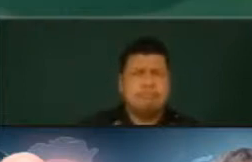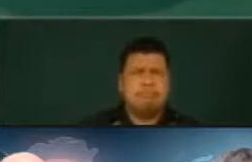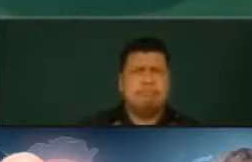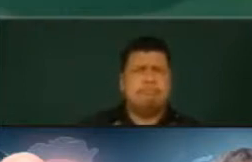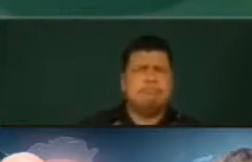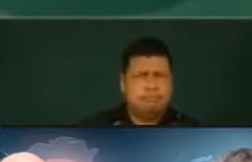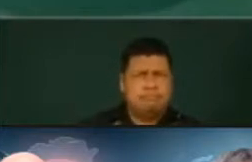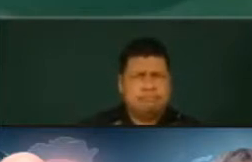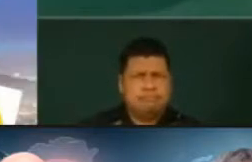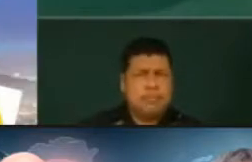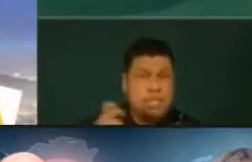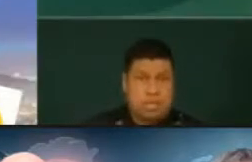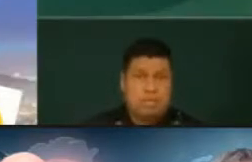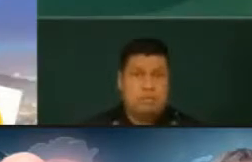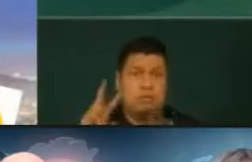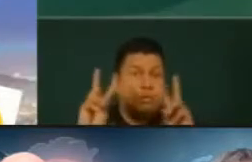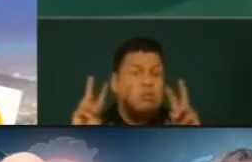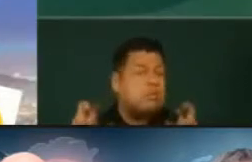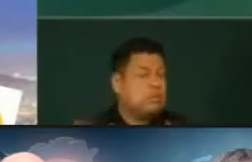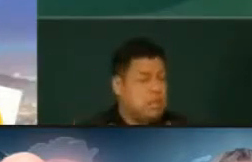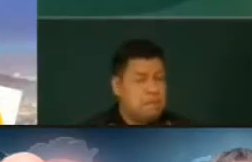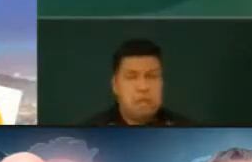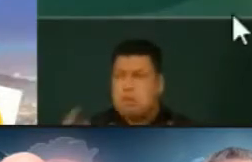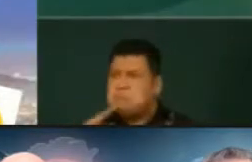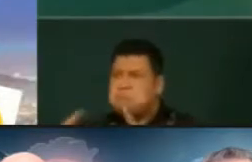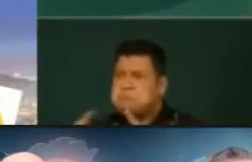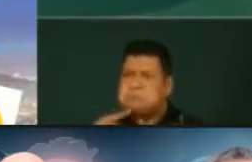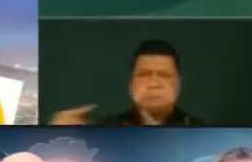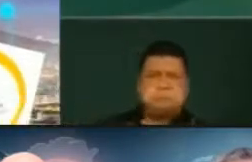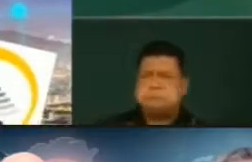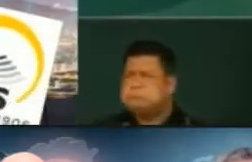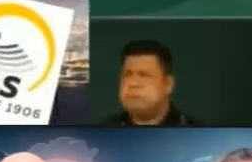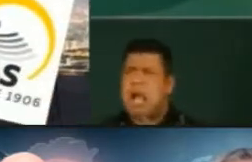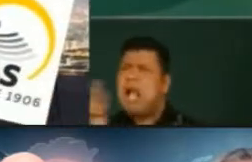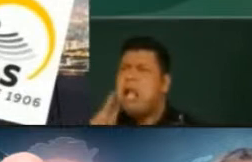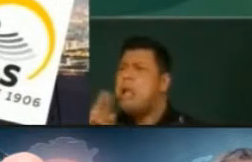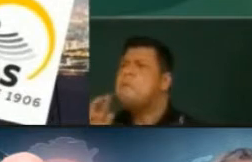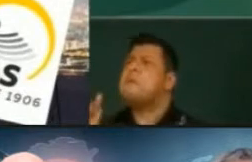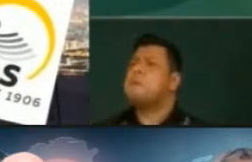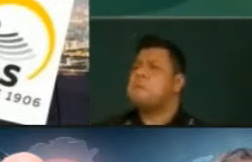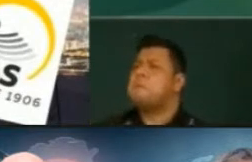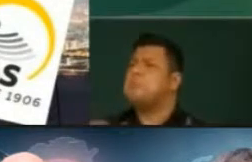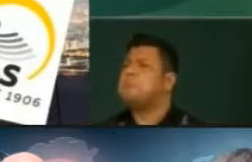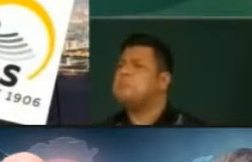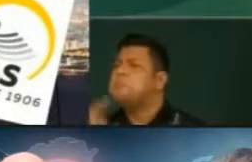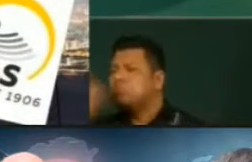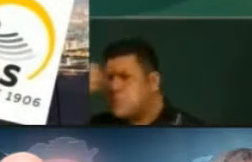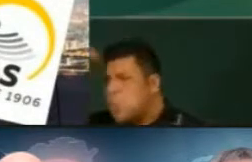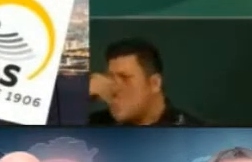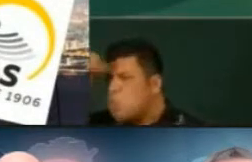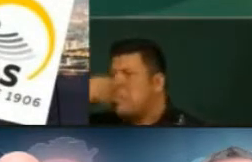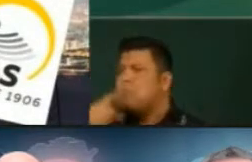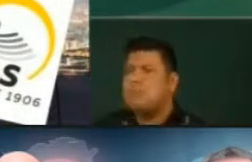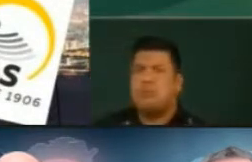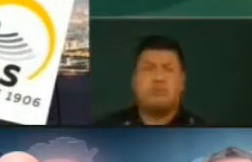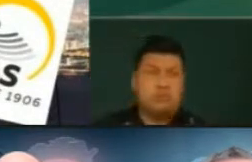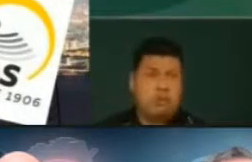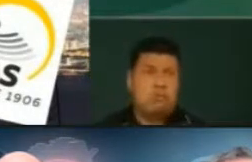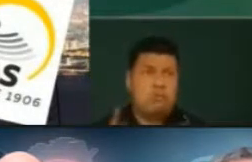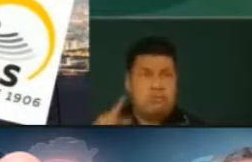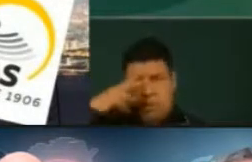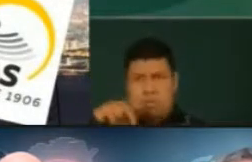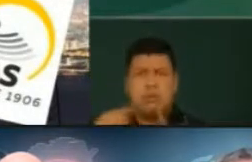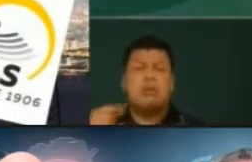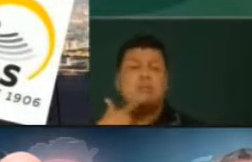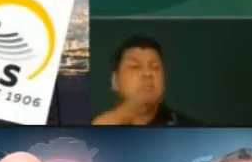la prioridad por un año a esa tiendita, ese Oxxo que estaba a media